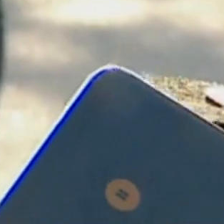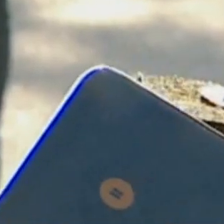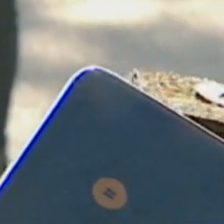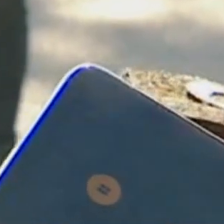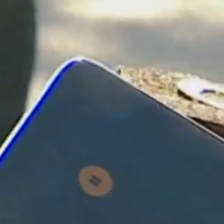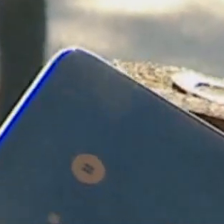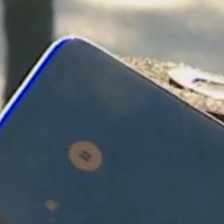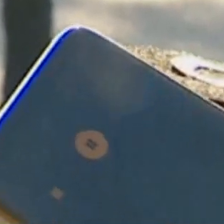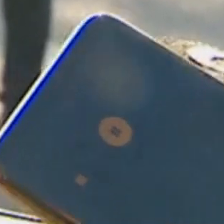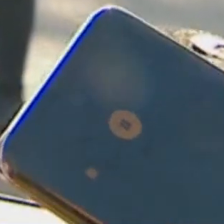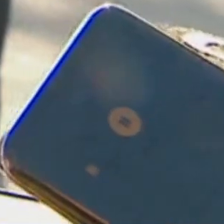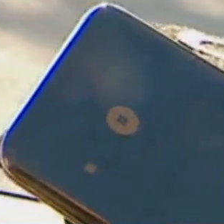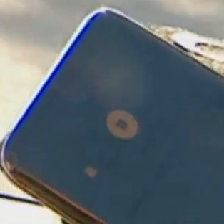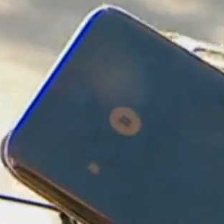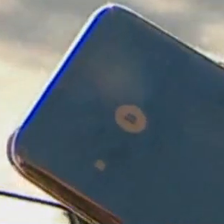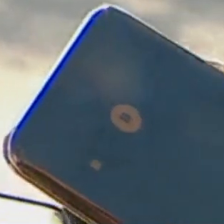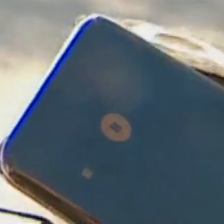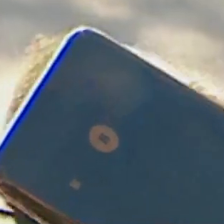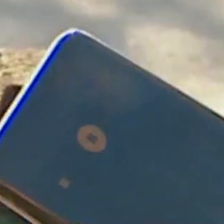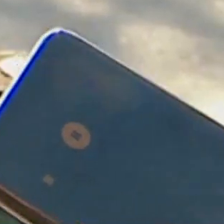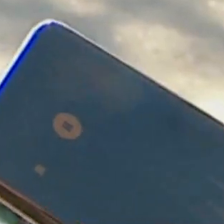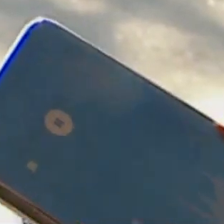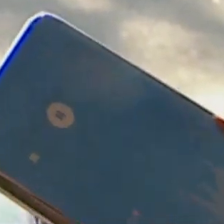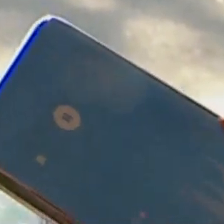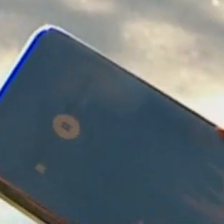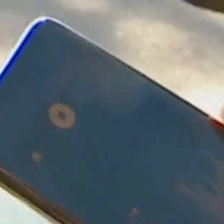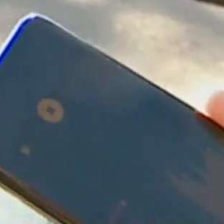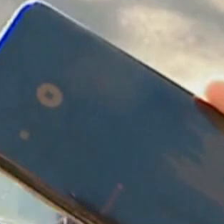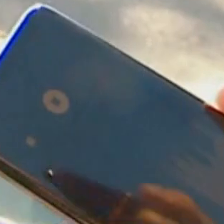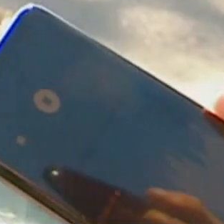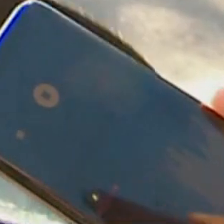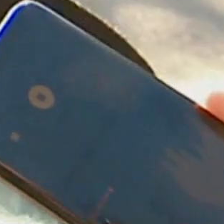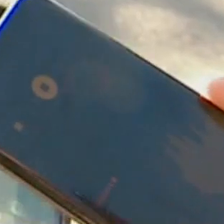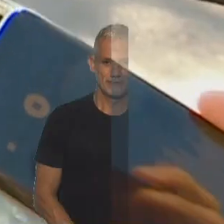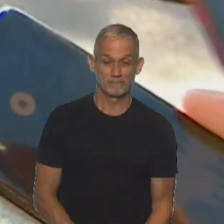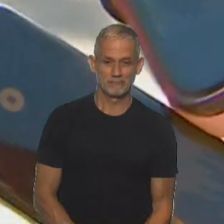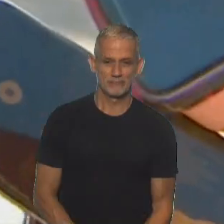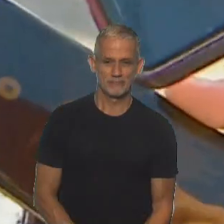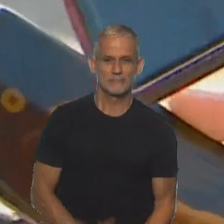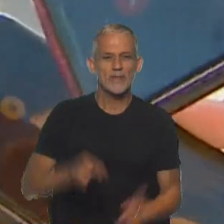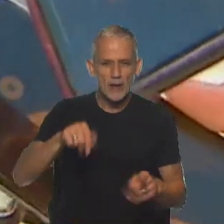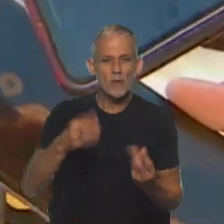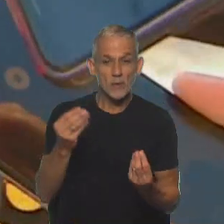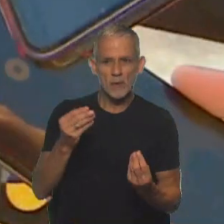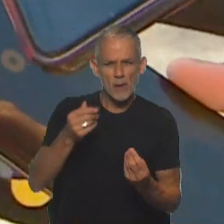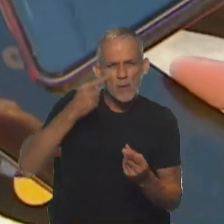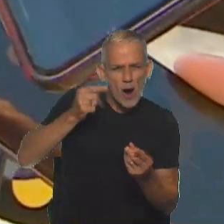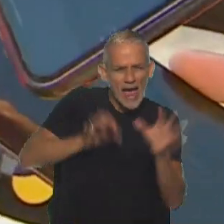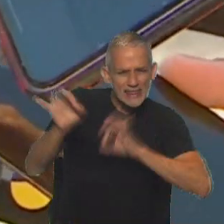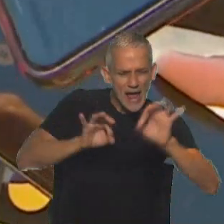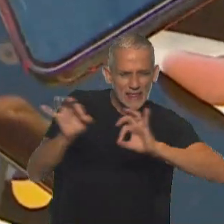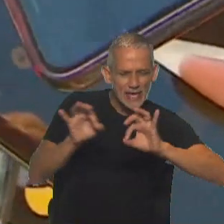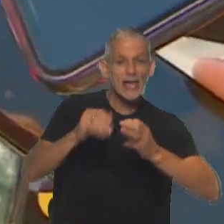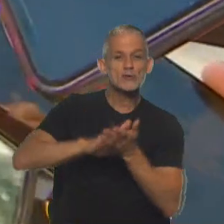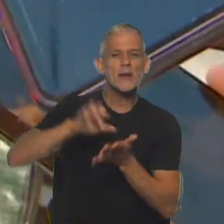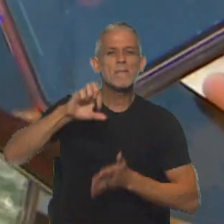los 33 integrantes que conformamos aquella mesa, en donde definimos que era un tiempo para poder delimitar una estrategia en torno